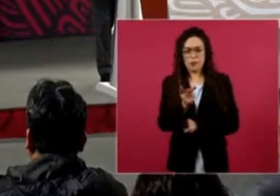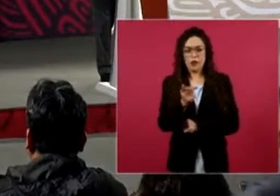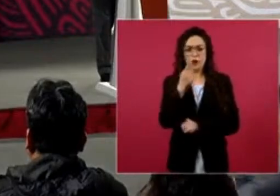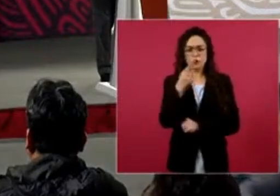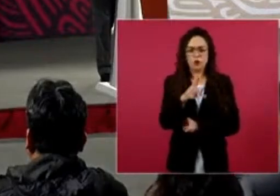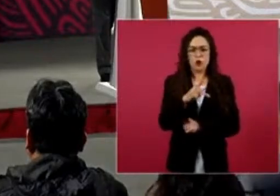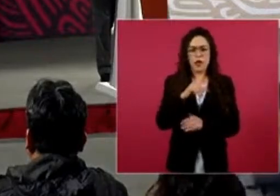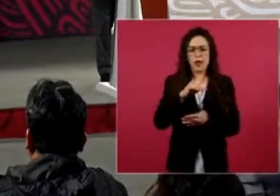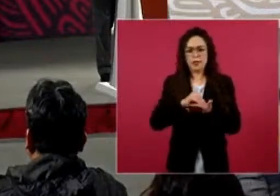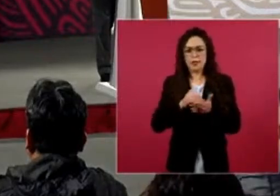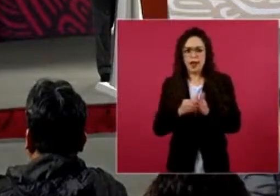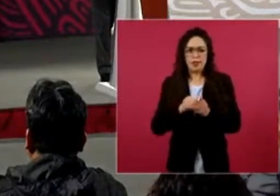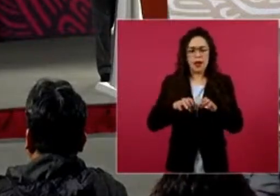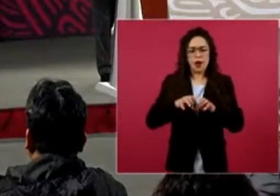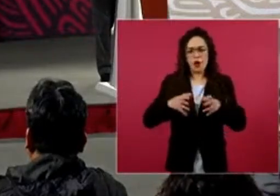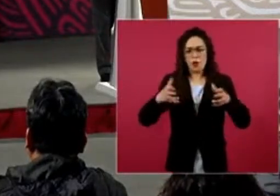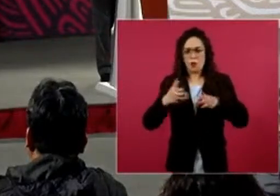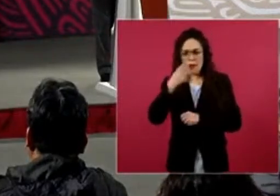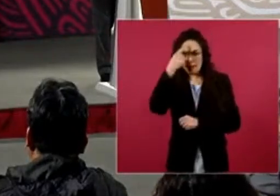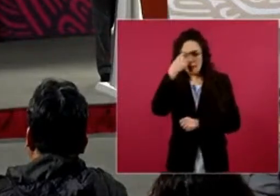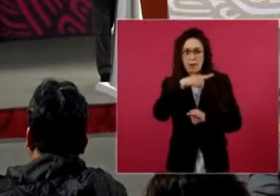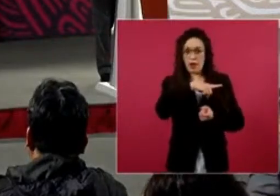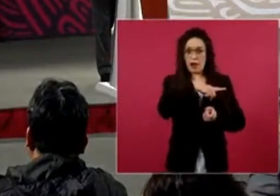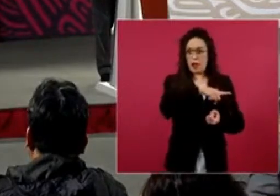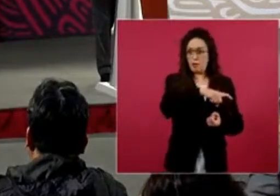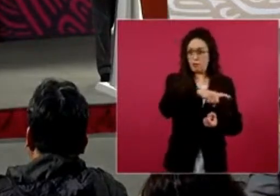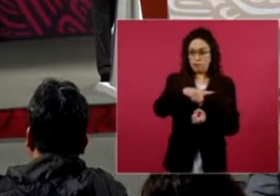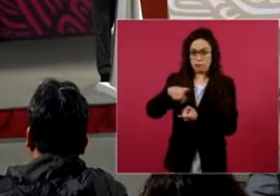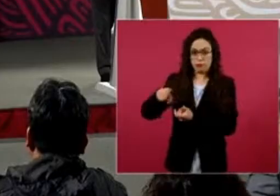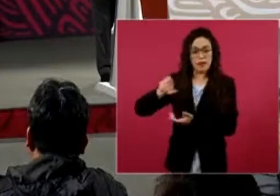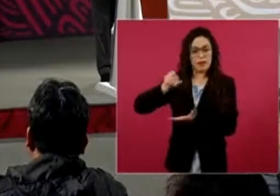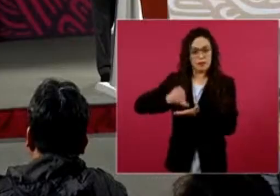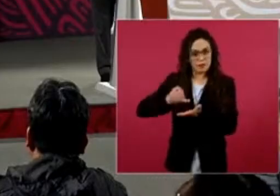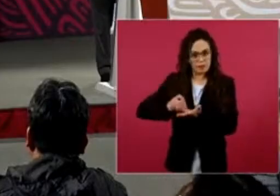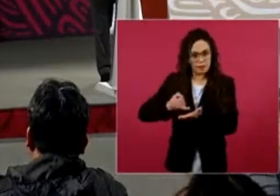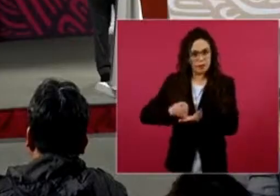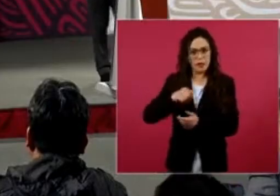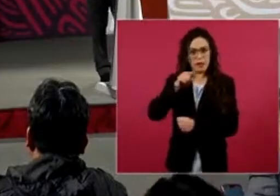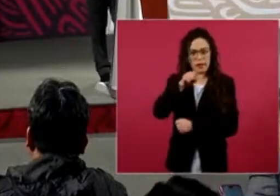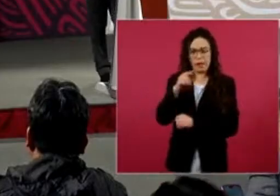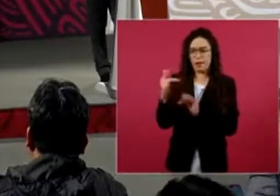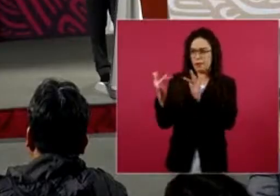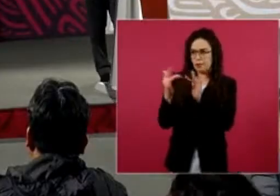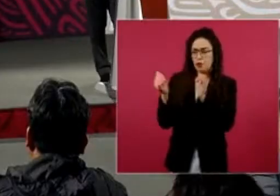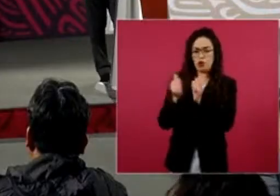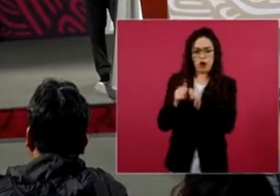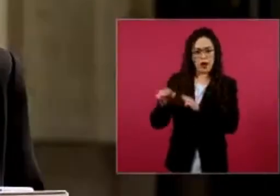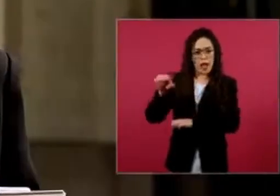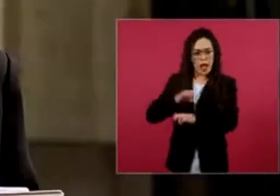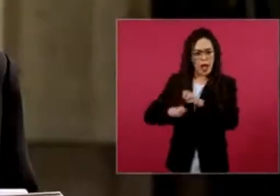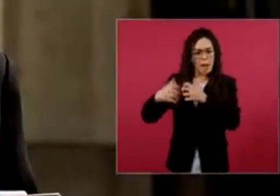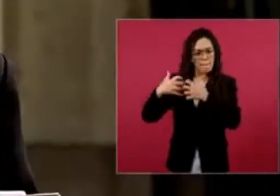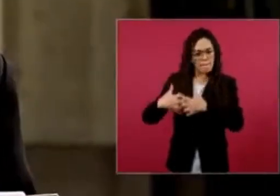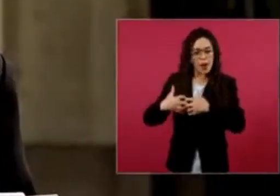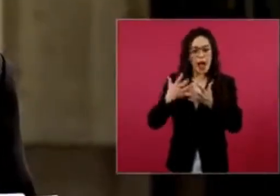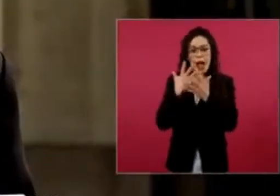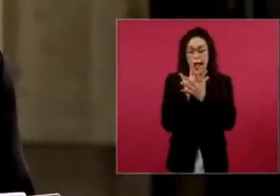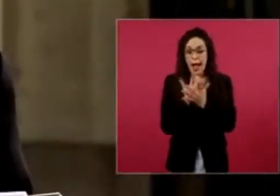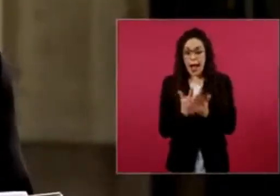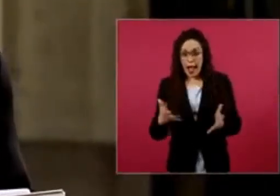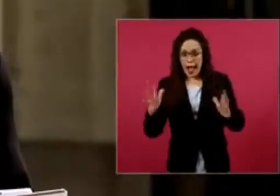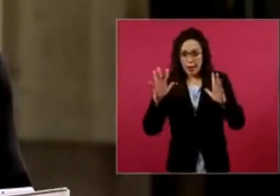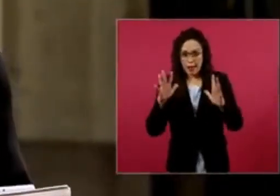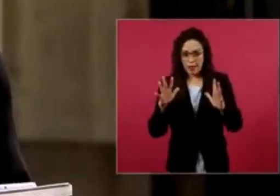recaudación tributaria fue justamente acercarse a empresas grandes para recolectar impuestos que se debían. Tanto usted como la presidenta electa,